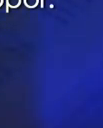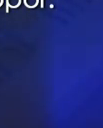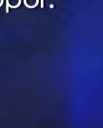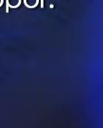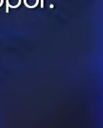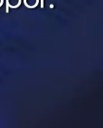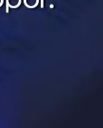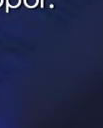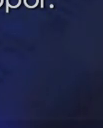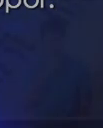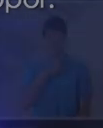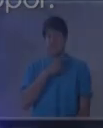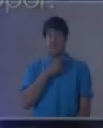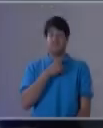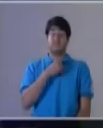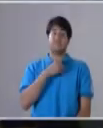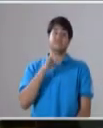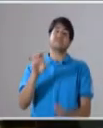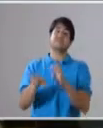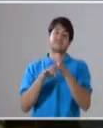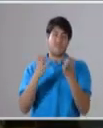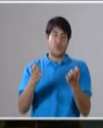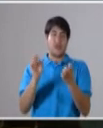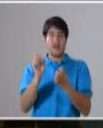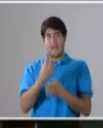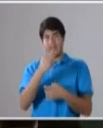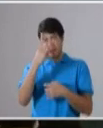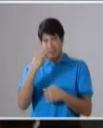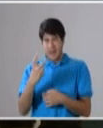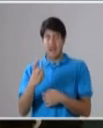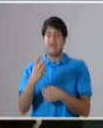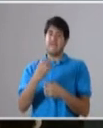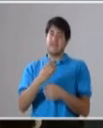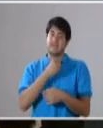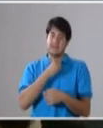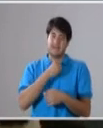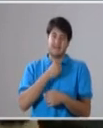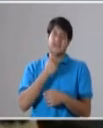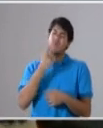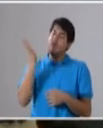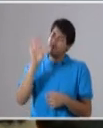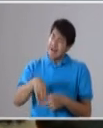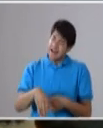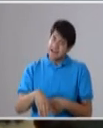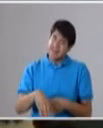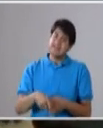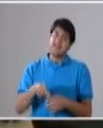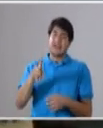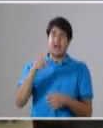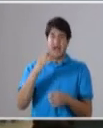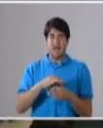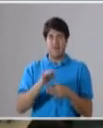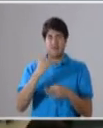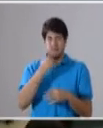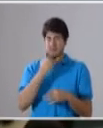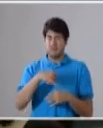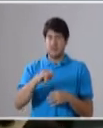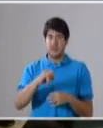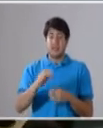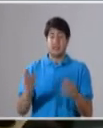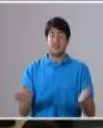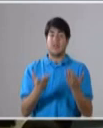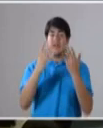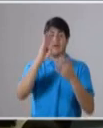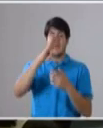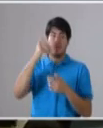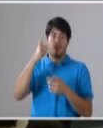Eso quería. Entonces, en la primera vez que quiso maldecirlo, se levantó Balaam, que